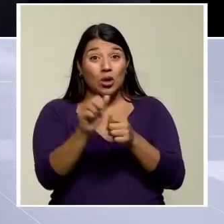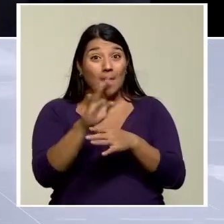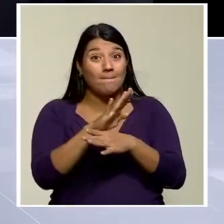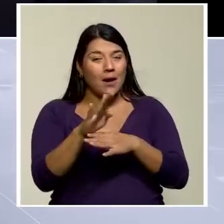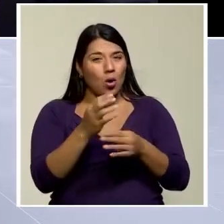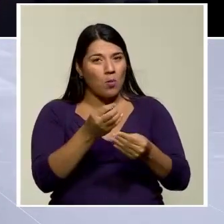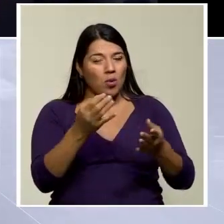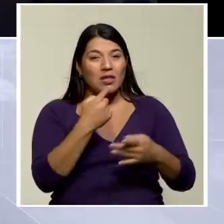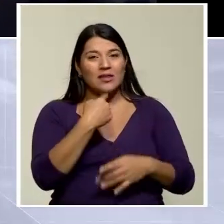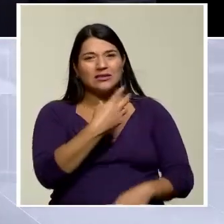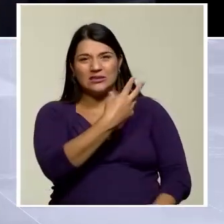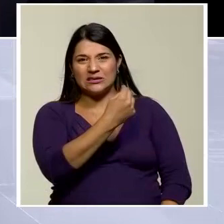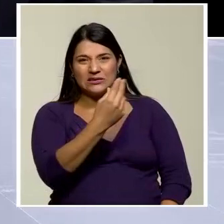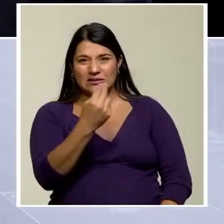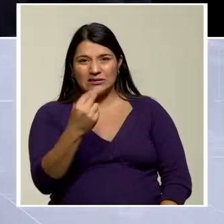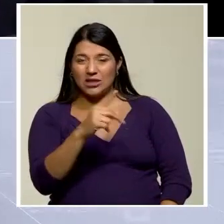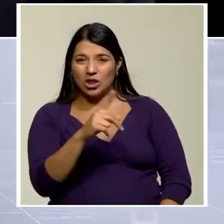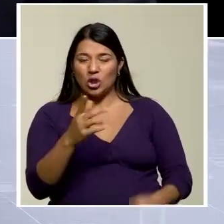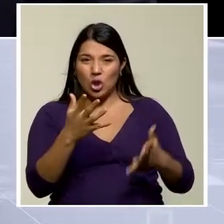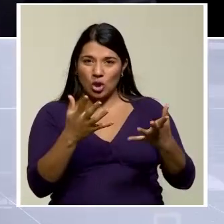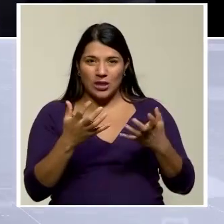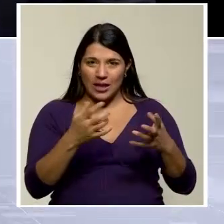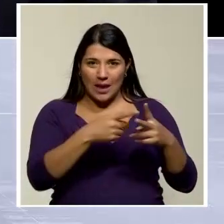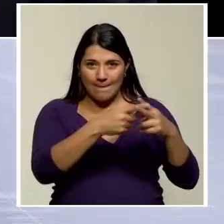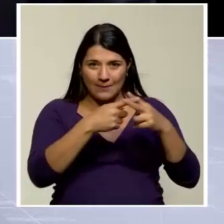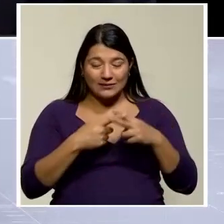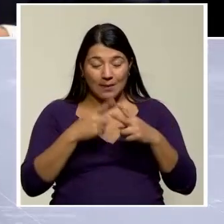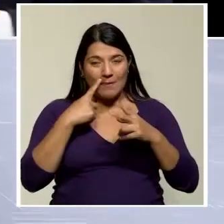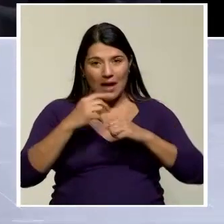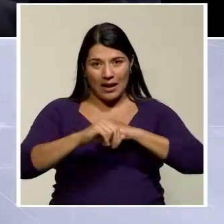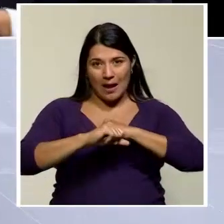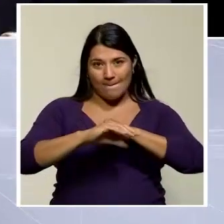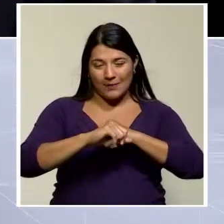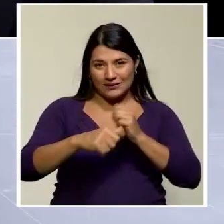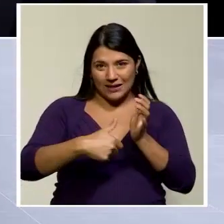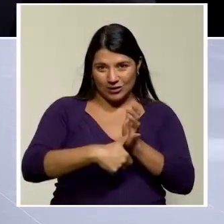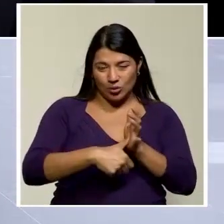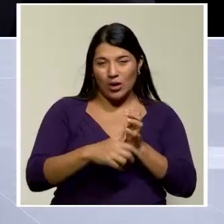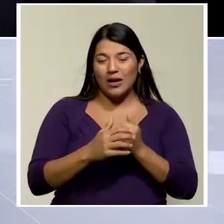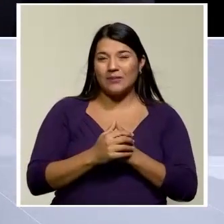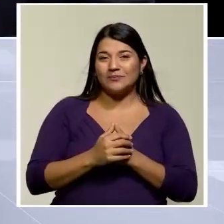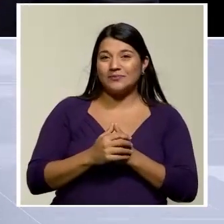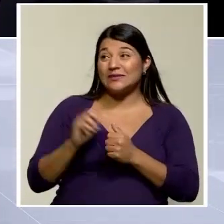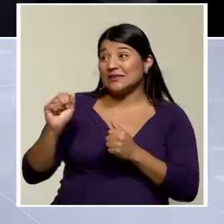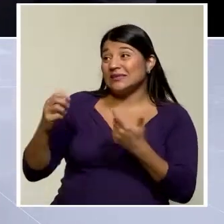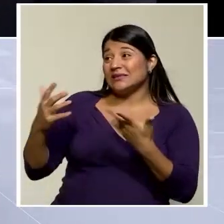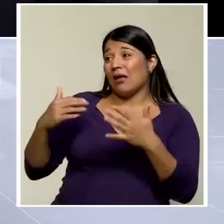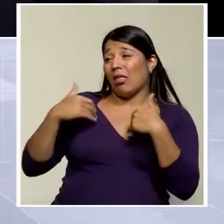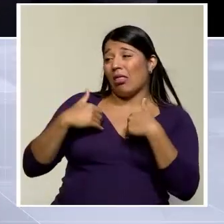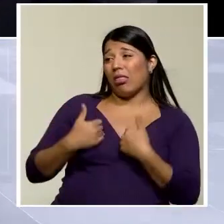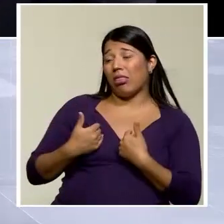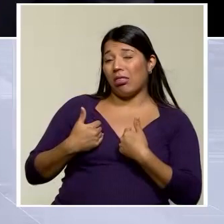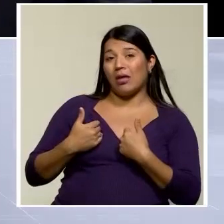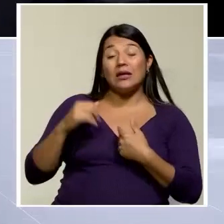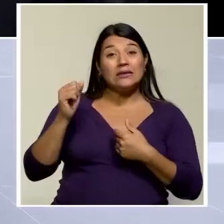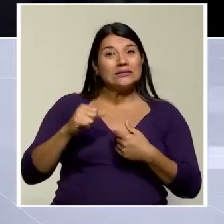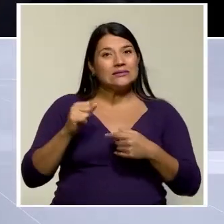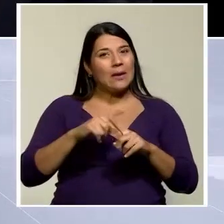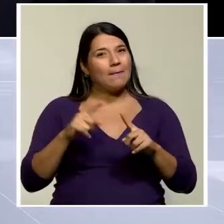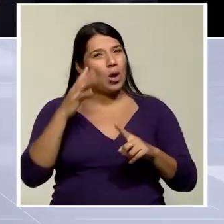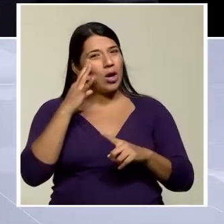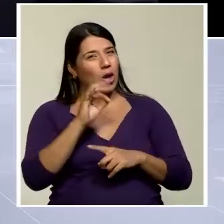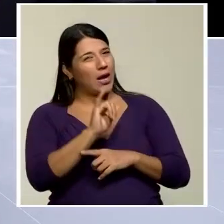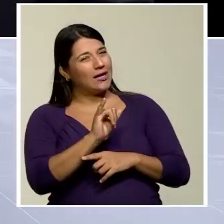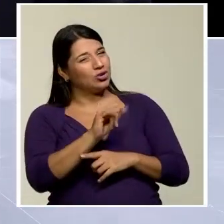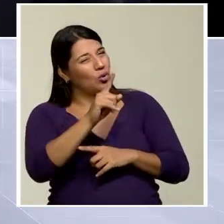preocupa, dicen que no quieren prestar en las campañas electorales. Después de ese caso quedaron exhaustos. Sí, pero creo que esa política